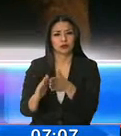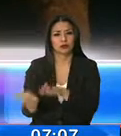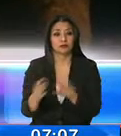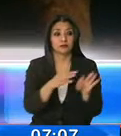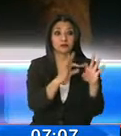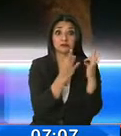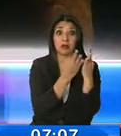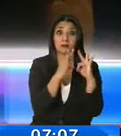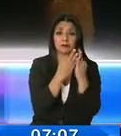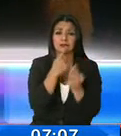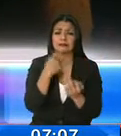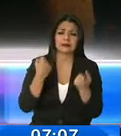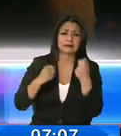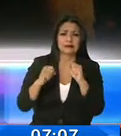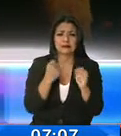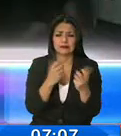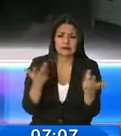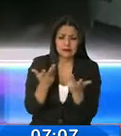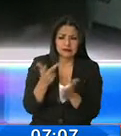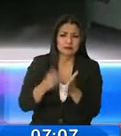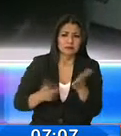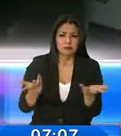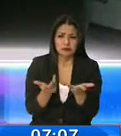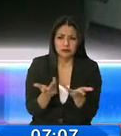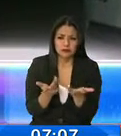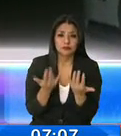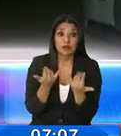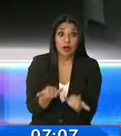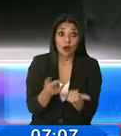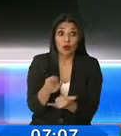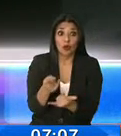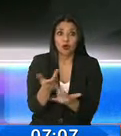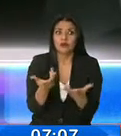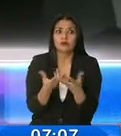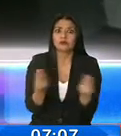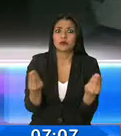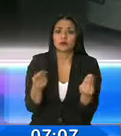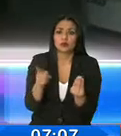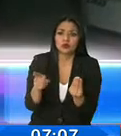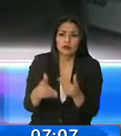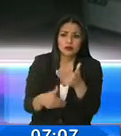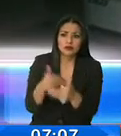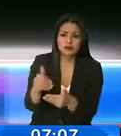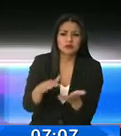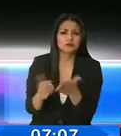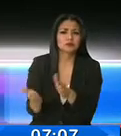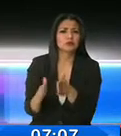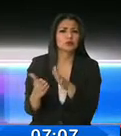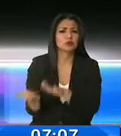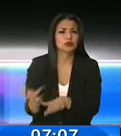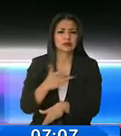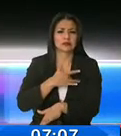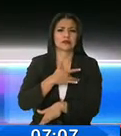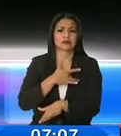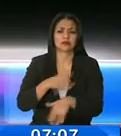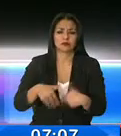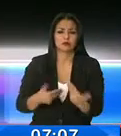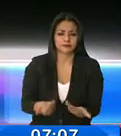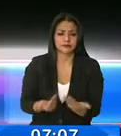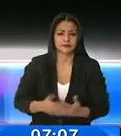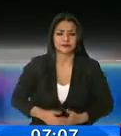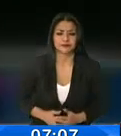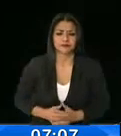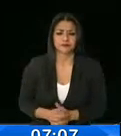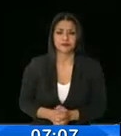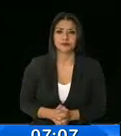familias en la desesperación de no saber el aparente error que cometieron para que terminen con sus vidas de forma violenta en quito